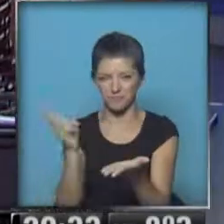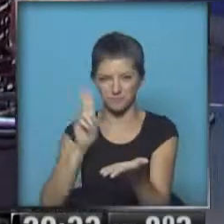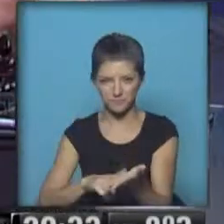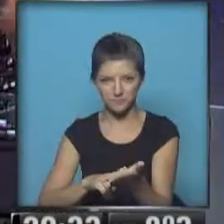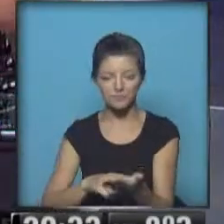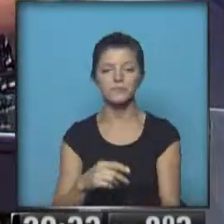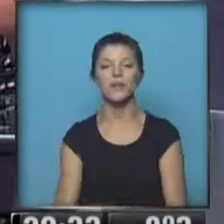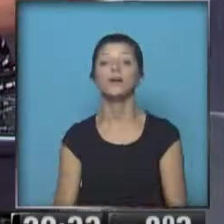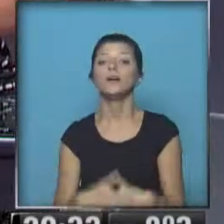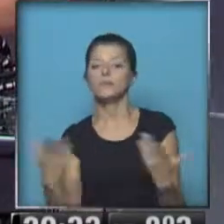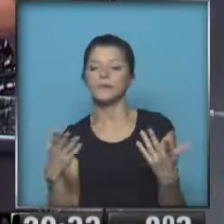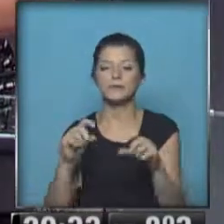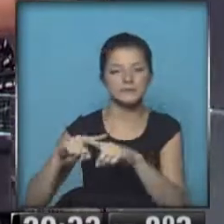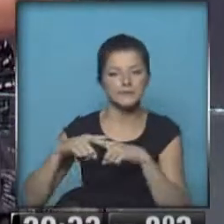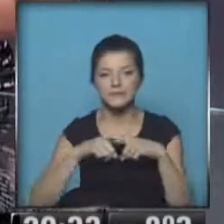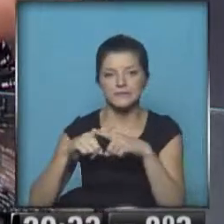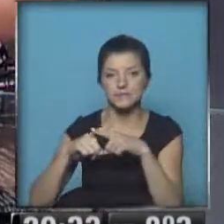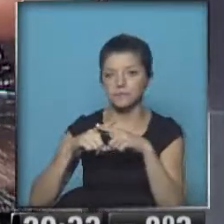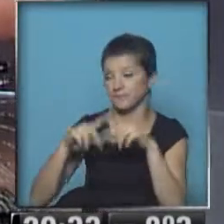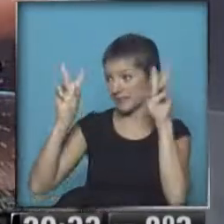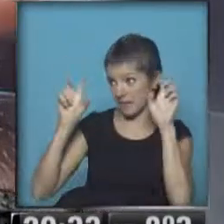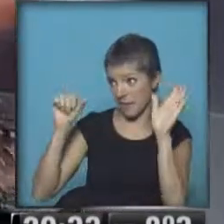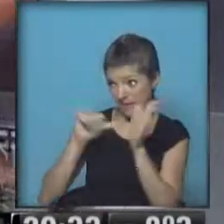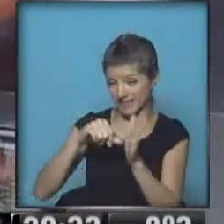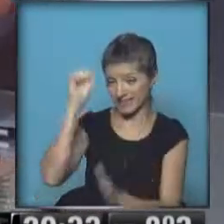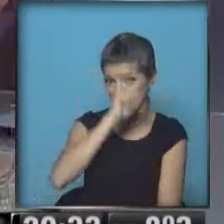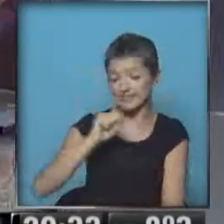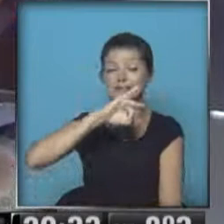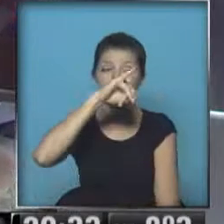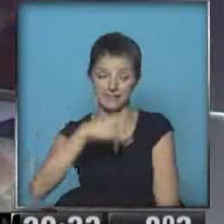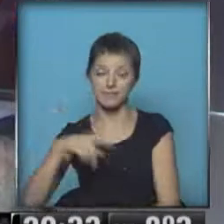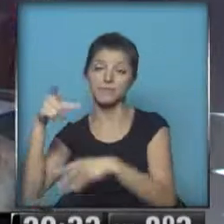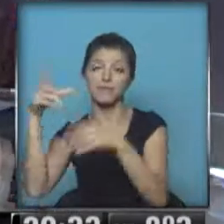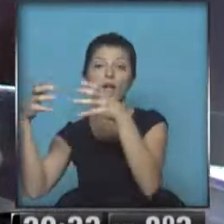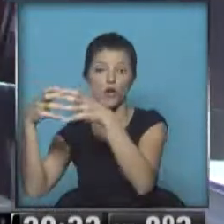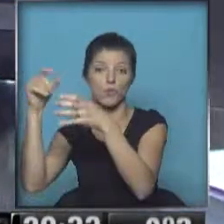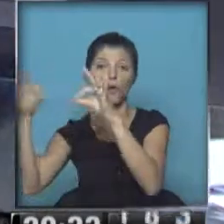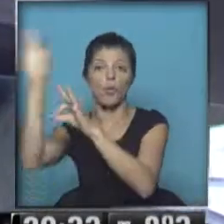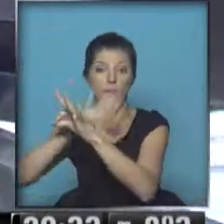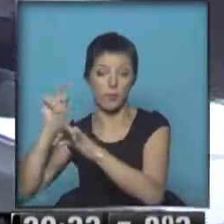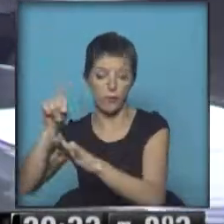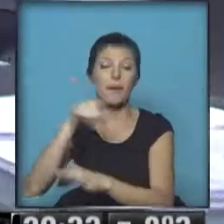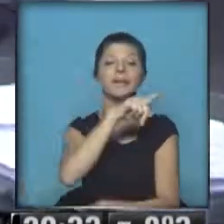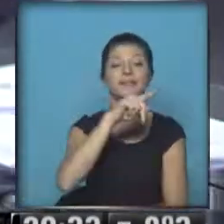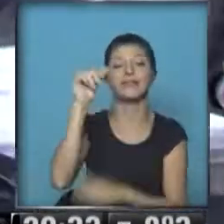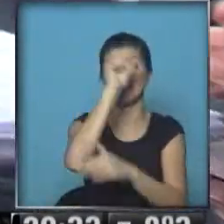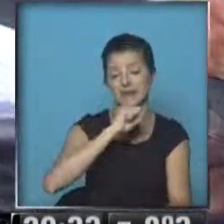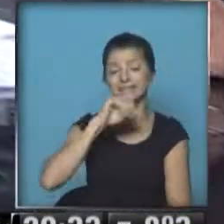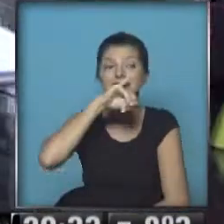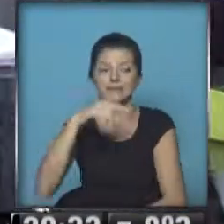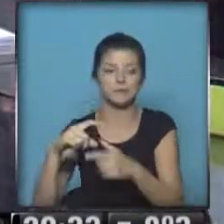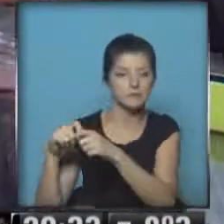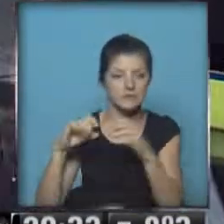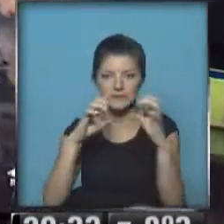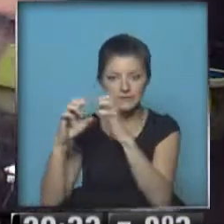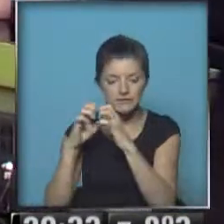Bueno, hay un tira y afloje. El tema es Grecia. Exactamente, entre la eurozona y Grecia, Pedro. Sí, un tira y afloje donde por